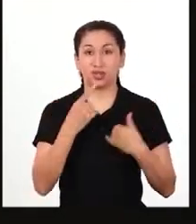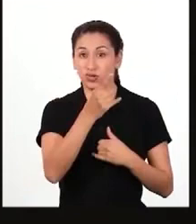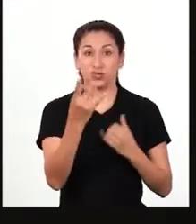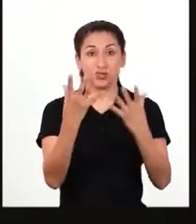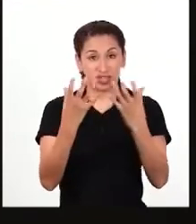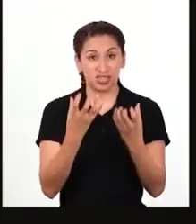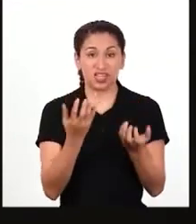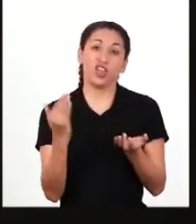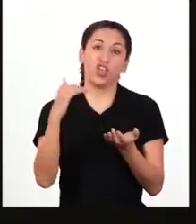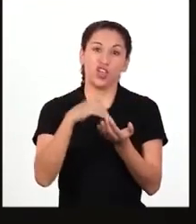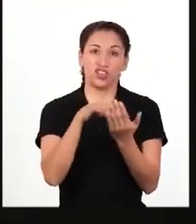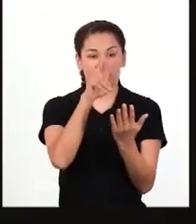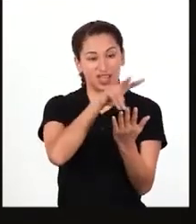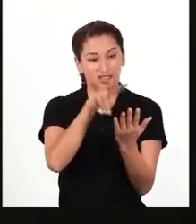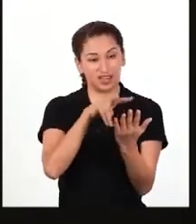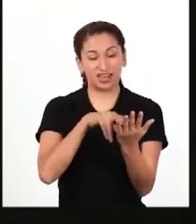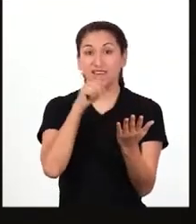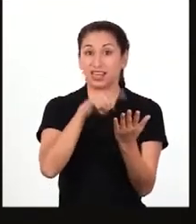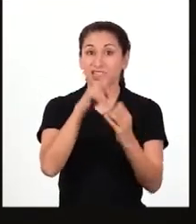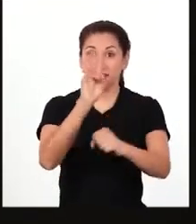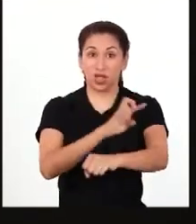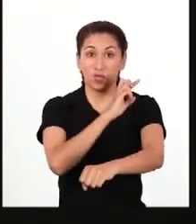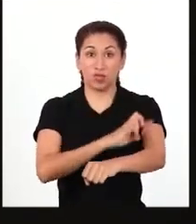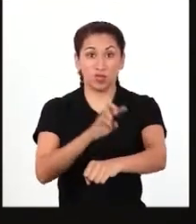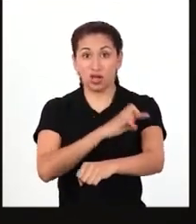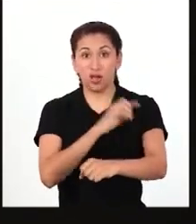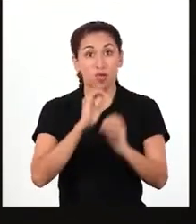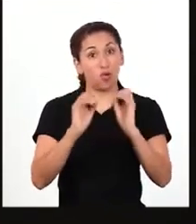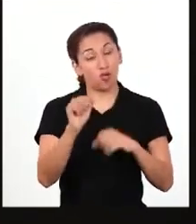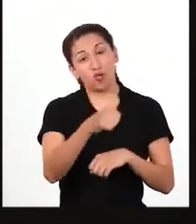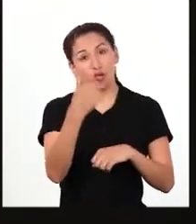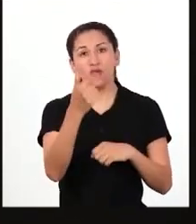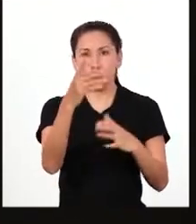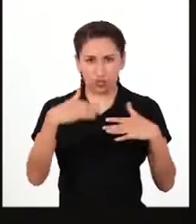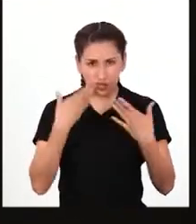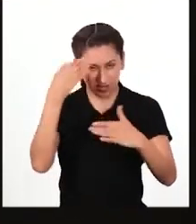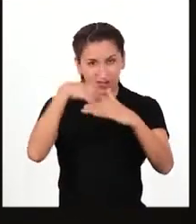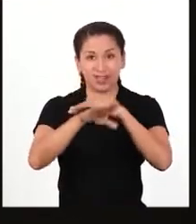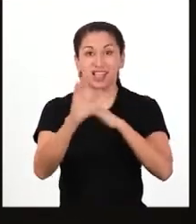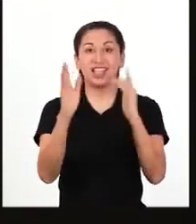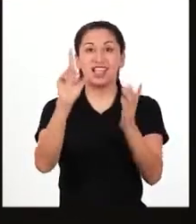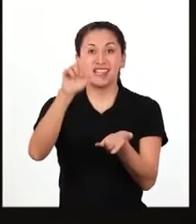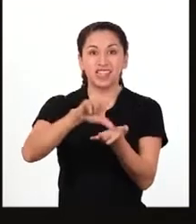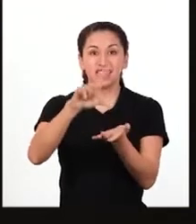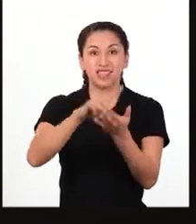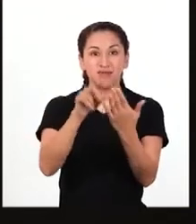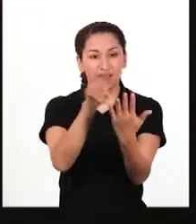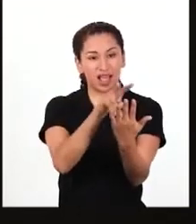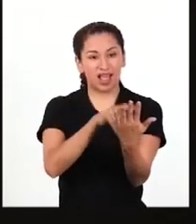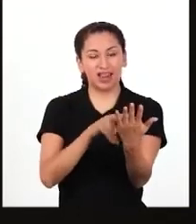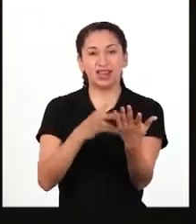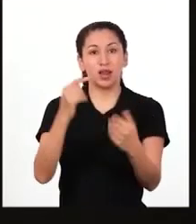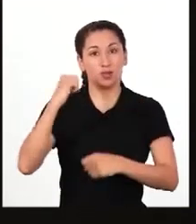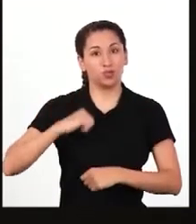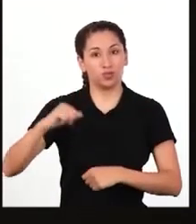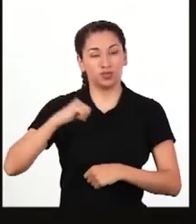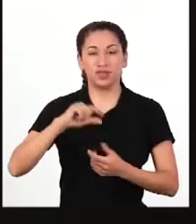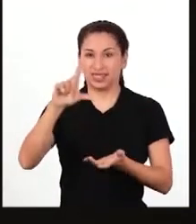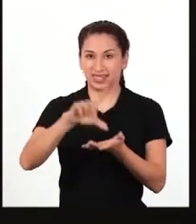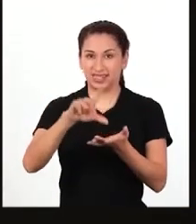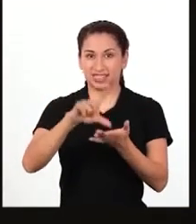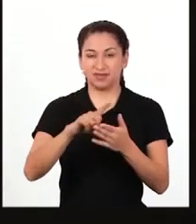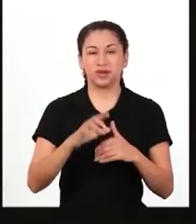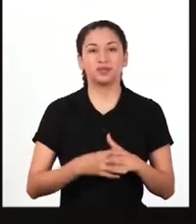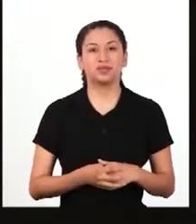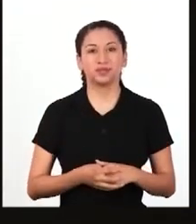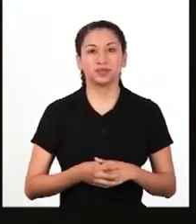Chicas y chicos, si desean volver a leer este poema o conocer otros, pueden visitar la página de Lima Lee de la Municipalidad de